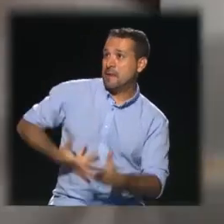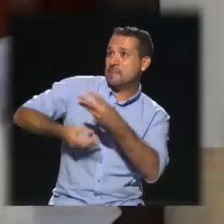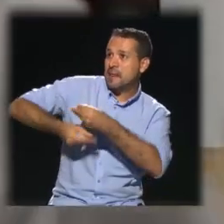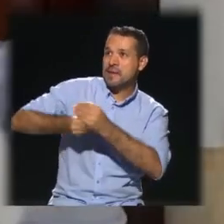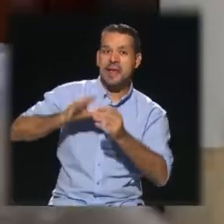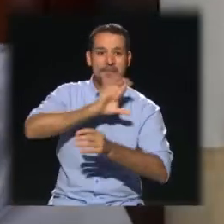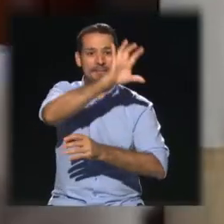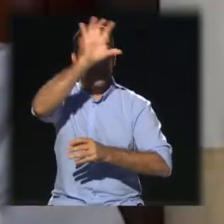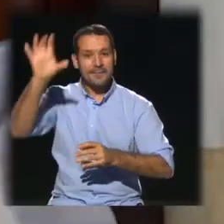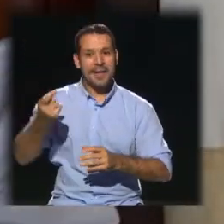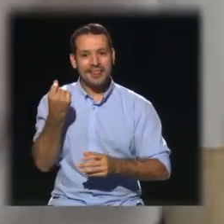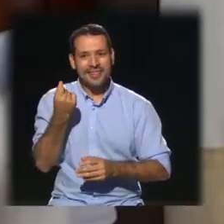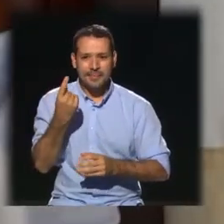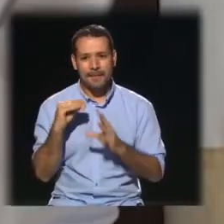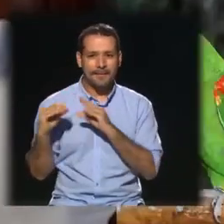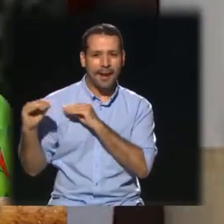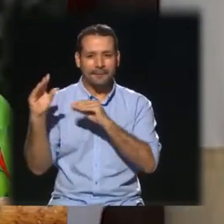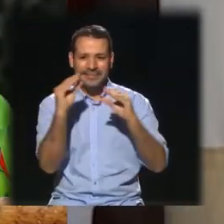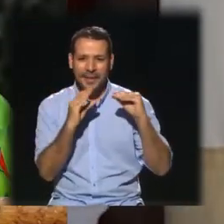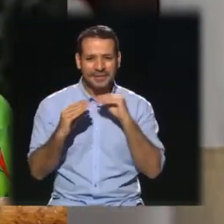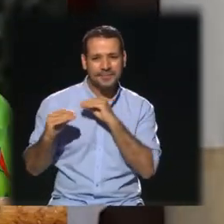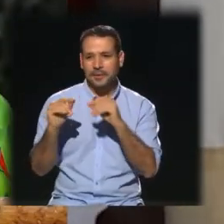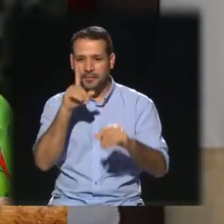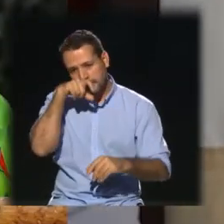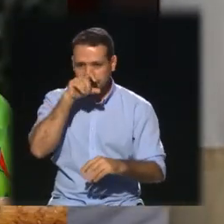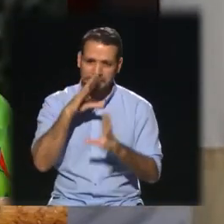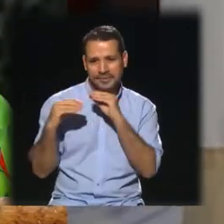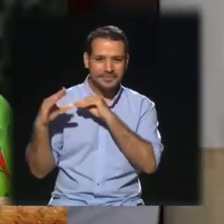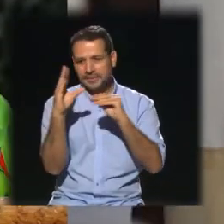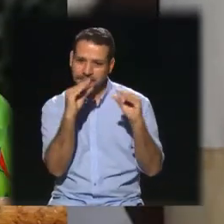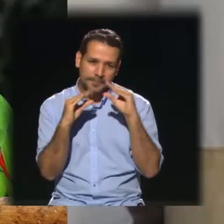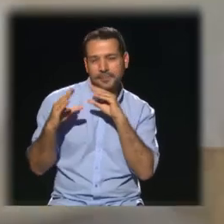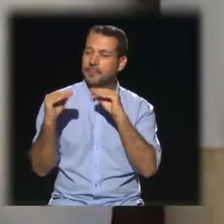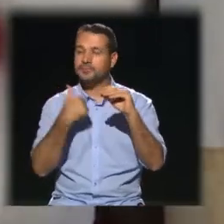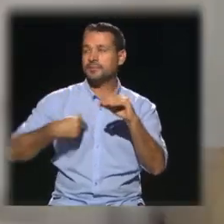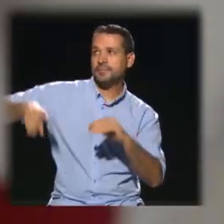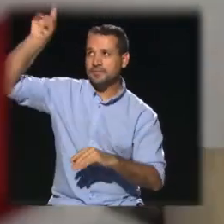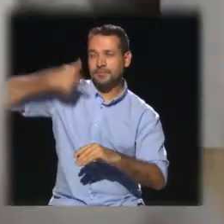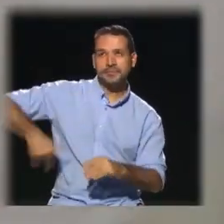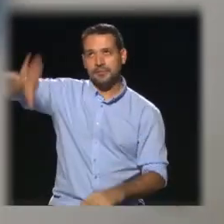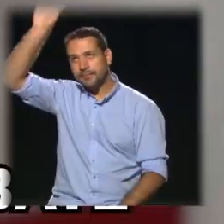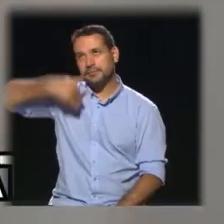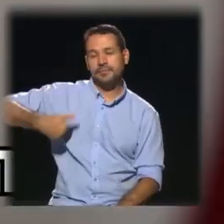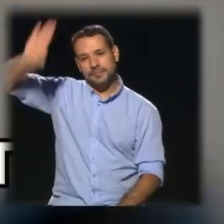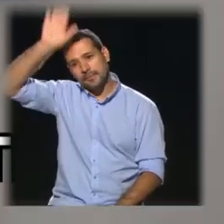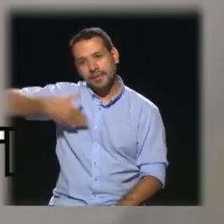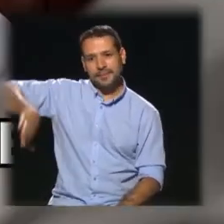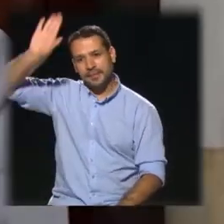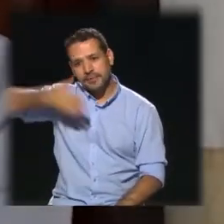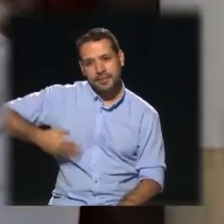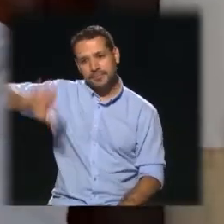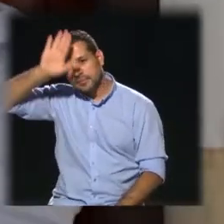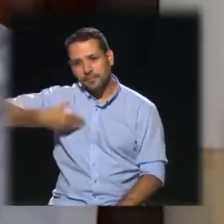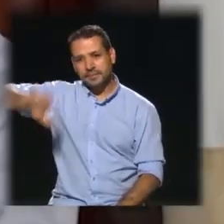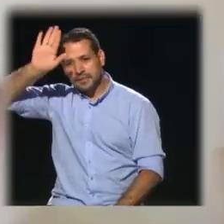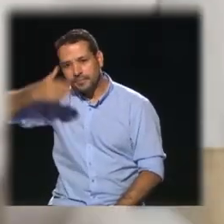cosa que solamente entienden los países desarrollados, porque los países desarrollados no sí son los que saben desarrollo. El señor quiere hablar, ¿no? Porque yo soy el que estoy hablando. Voy a saturar esta vaina acá, esta variedad, hasta